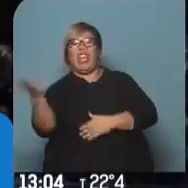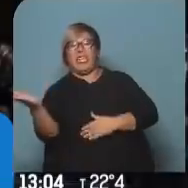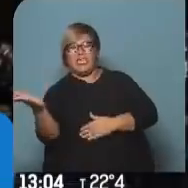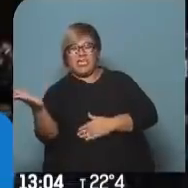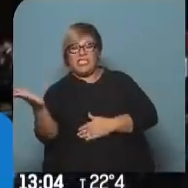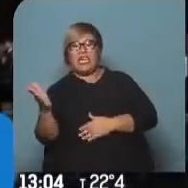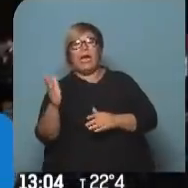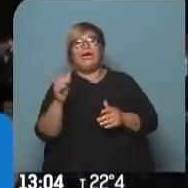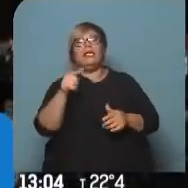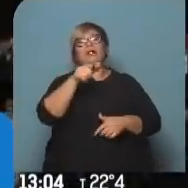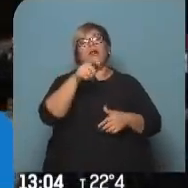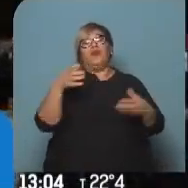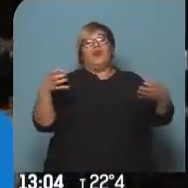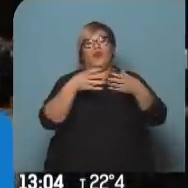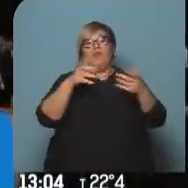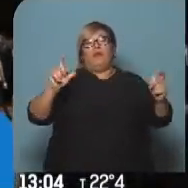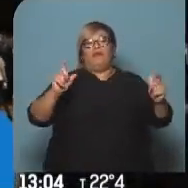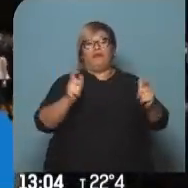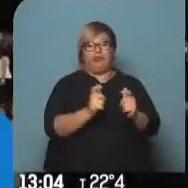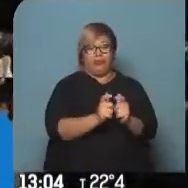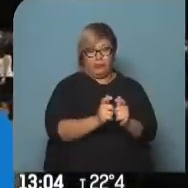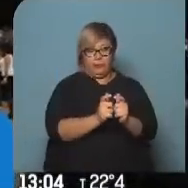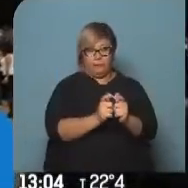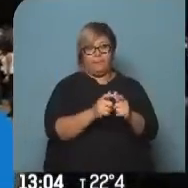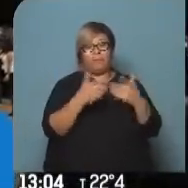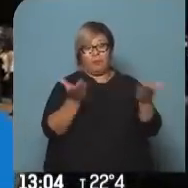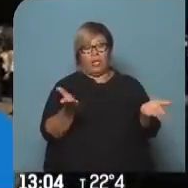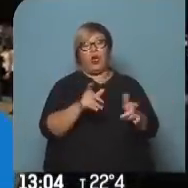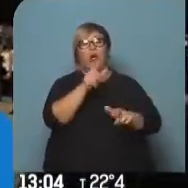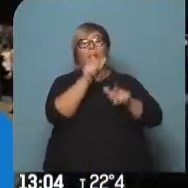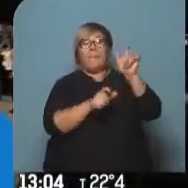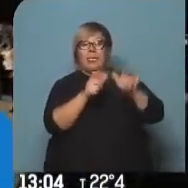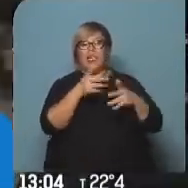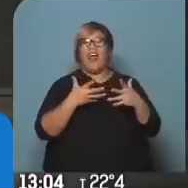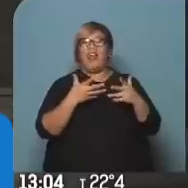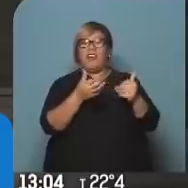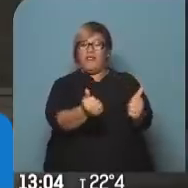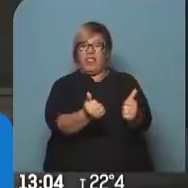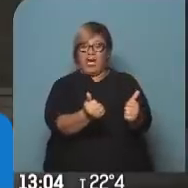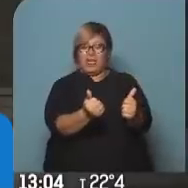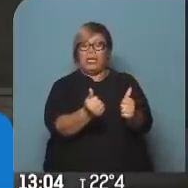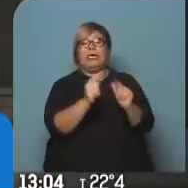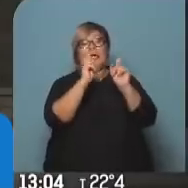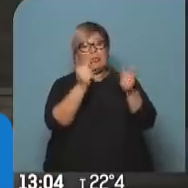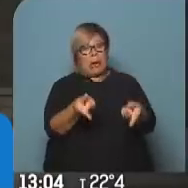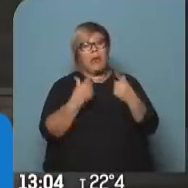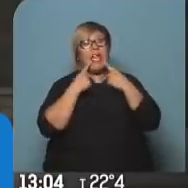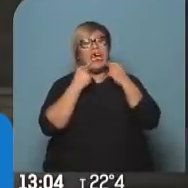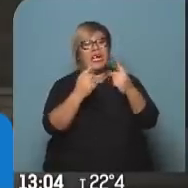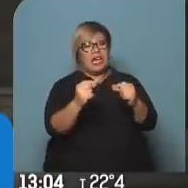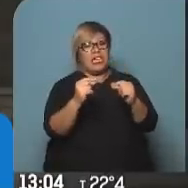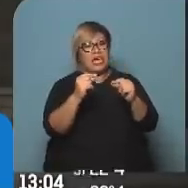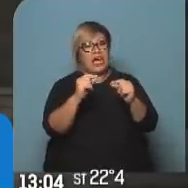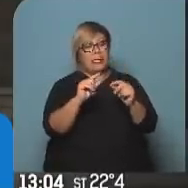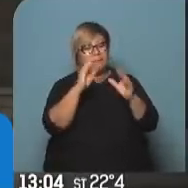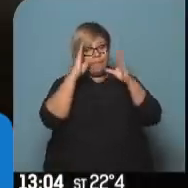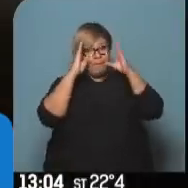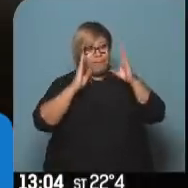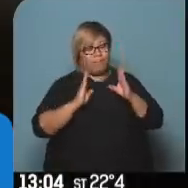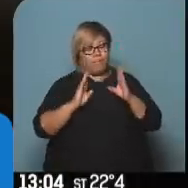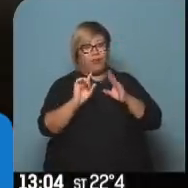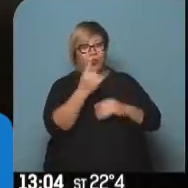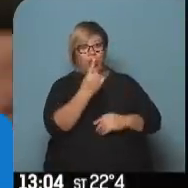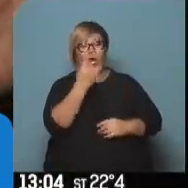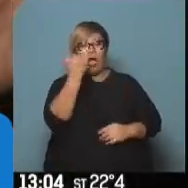del organismo. Entre los defensores del bloque también surgió autocrítica. El expresidente de Ecuador,